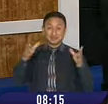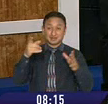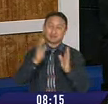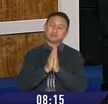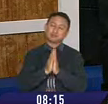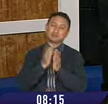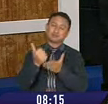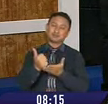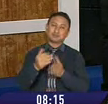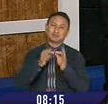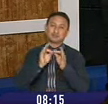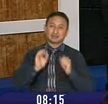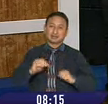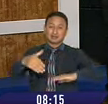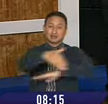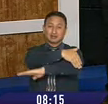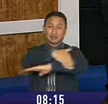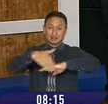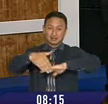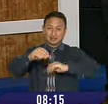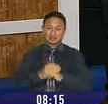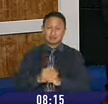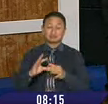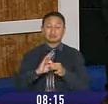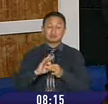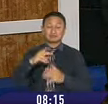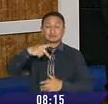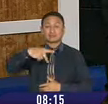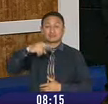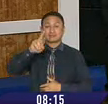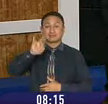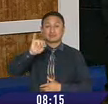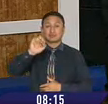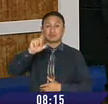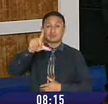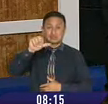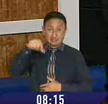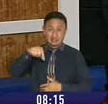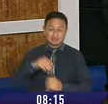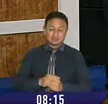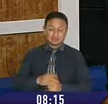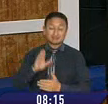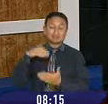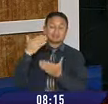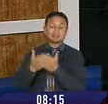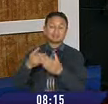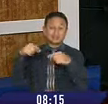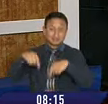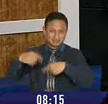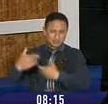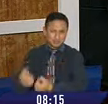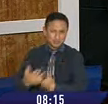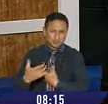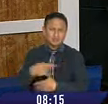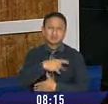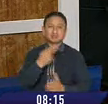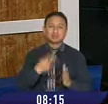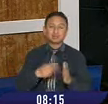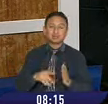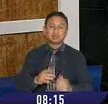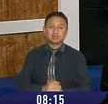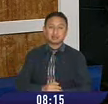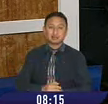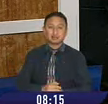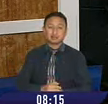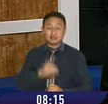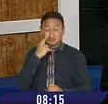es, de la calle Carapungo, nuestra compañera Priscila Cadena se trasladó a este punto de la ciudad y nos tiene un informe al respecto. Está con los